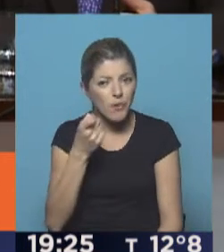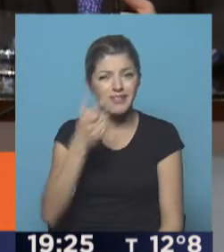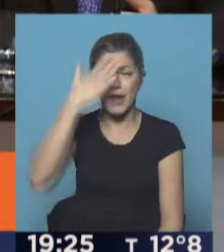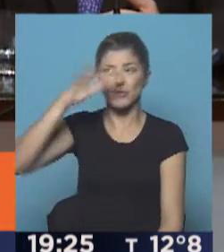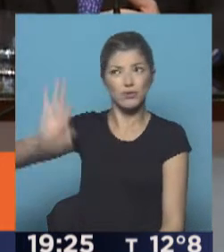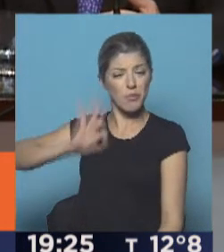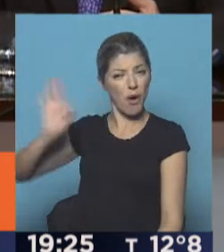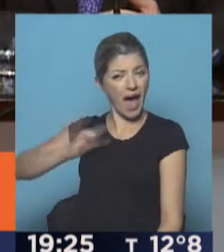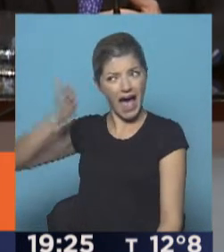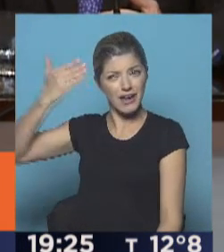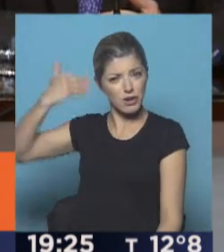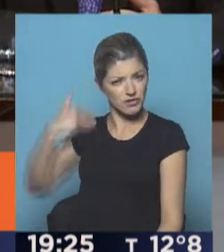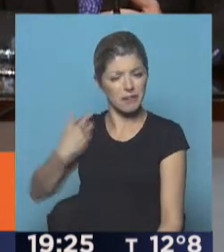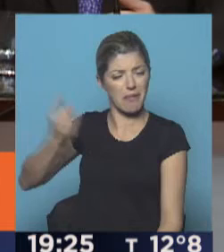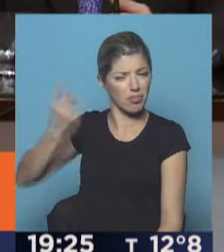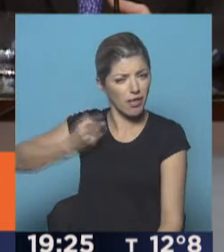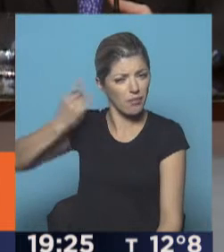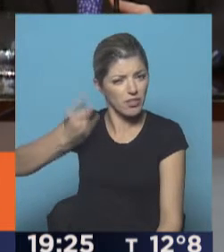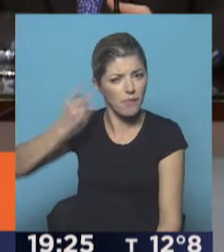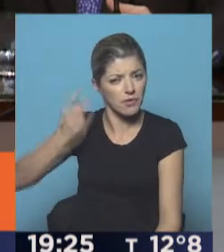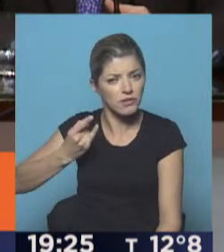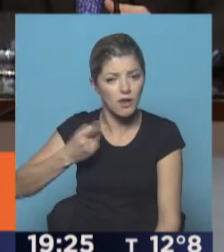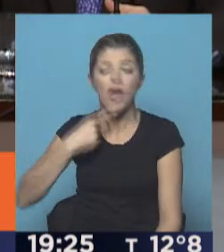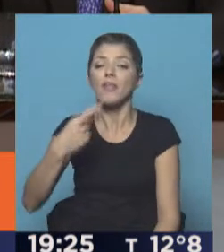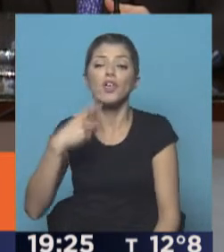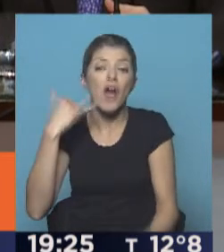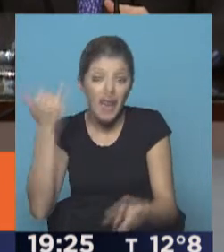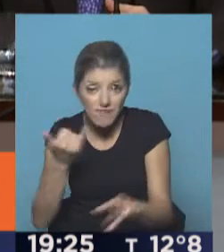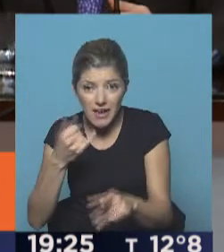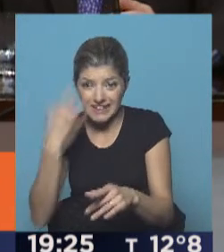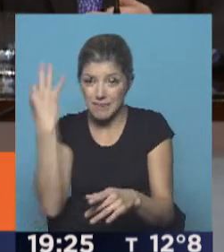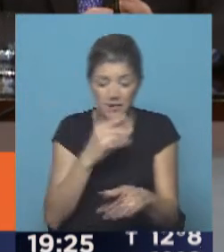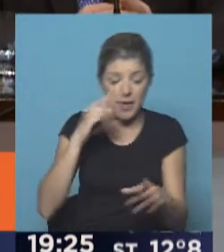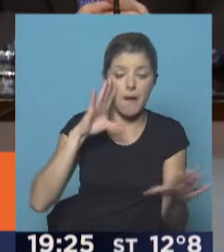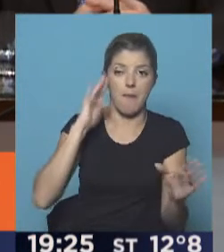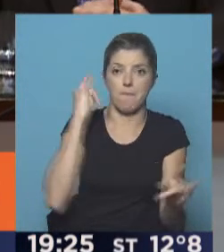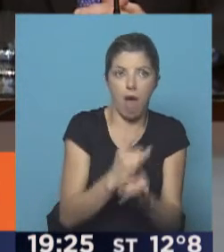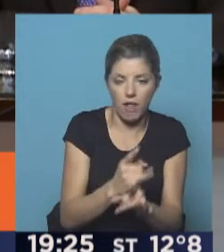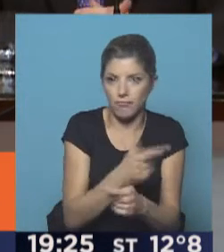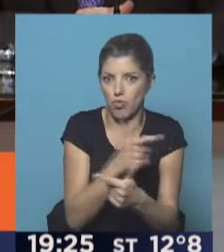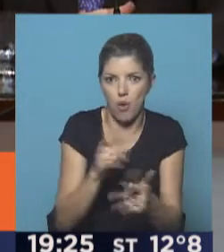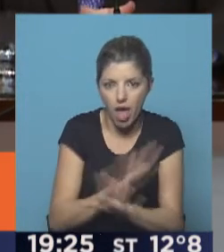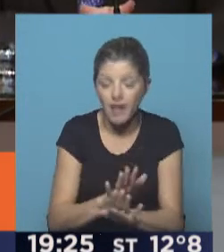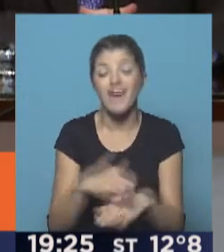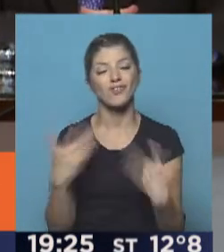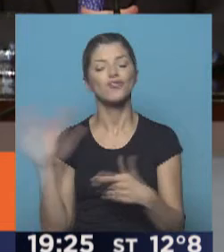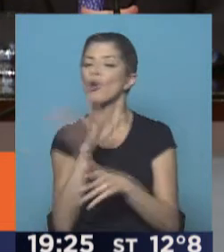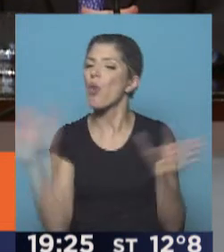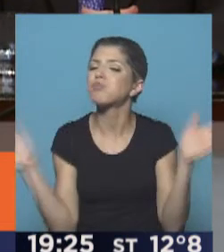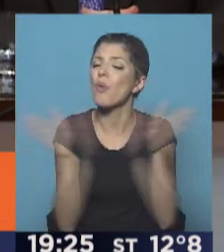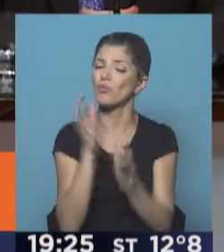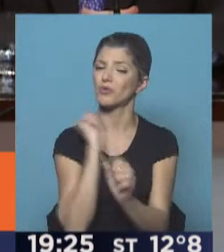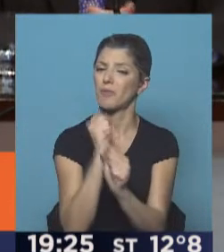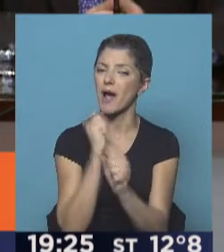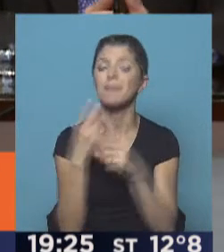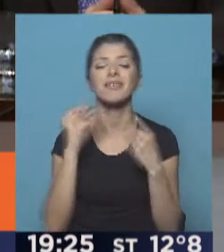tiempo y nos dijeron que había algo que no había. Entonces tenemos que trabajar a partir de ahí juntos a ver cómo salimos de esta